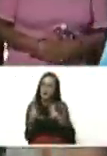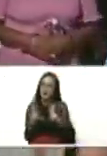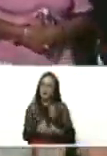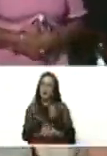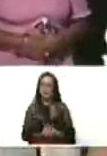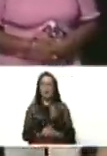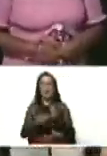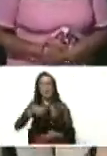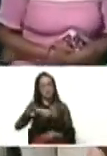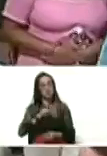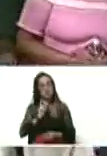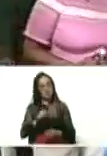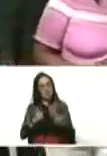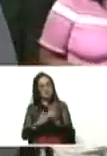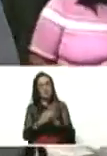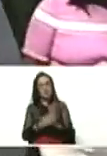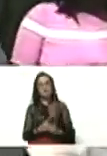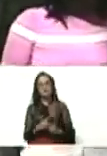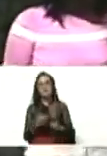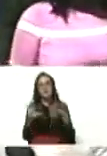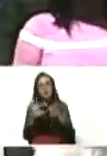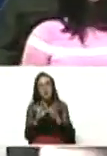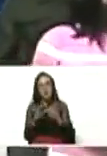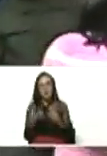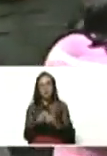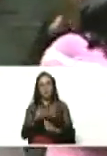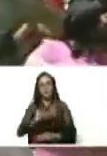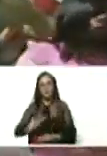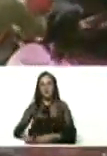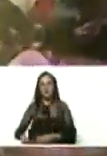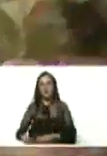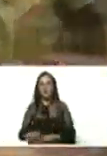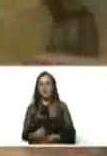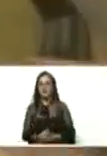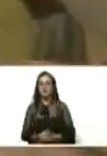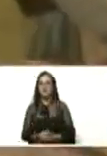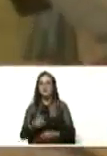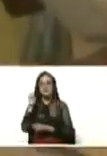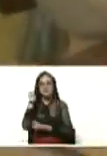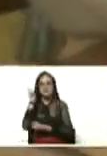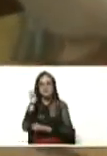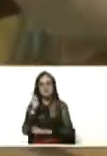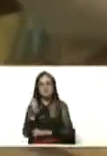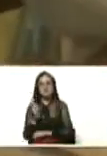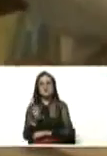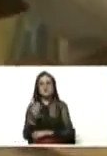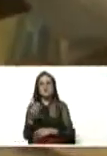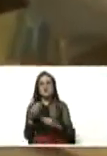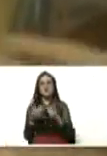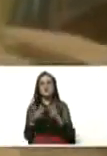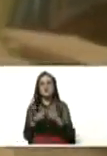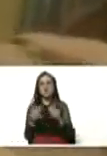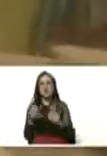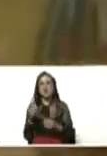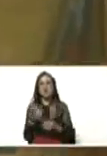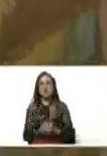es a lo que nosotros apostamos, siempre de la mano con usted, presidente. Aquí está la carpintería donde se hacen todas las piezas,